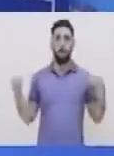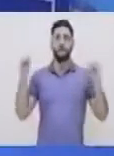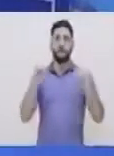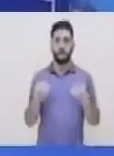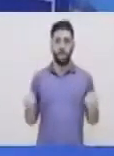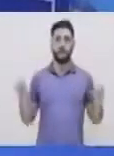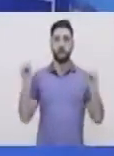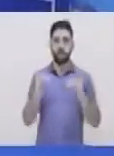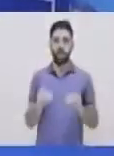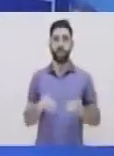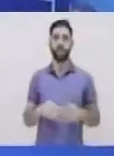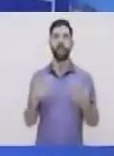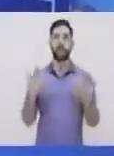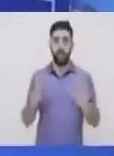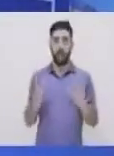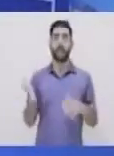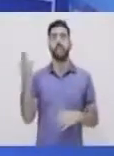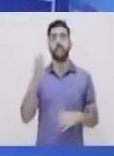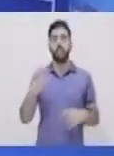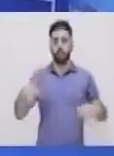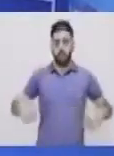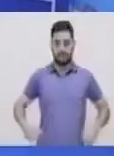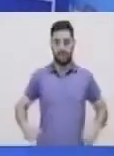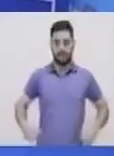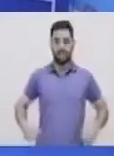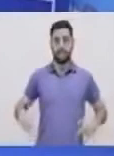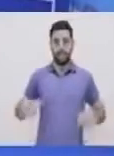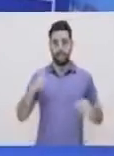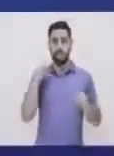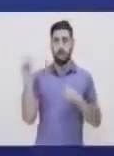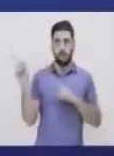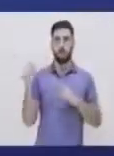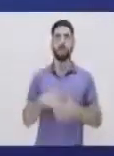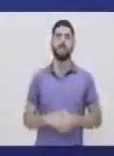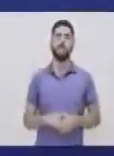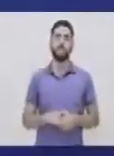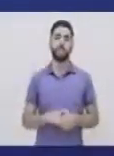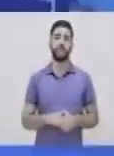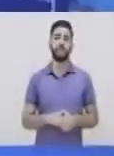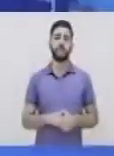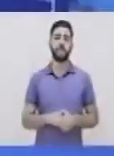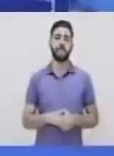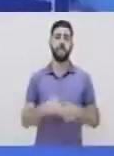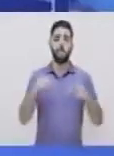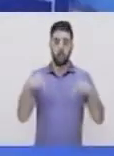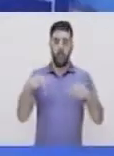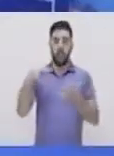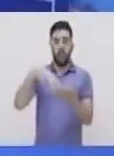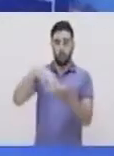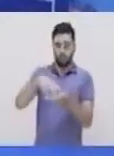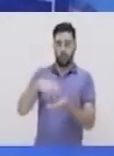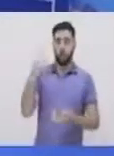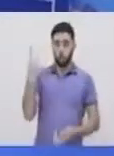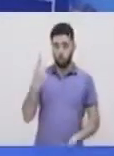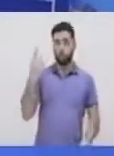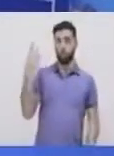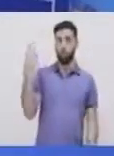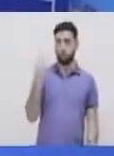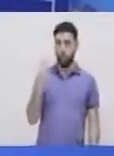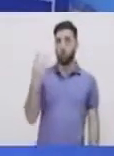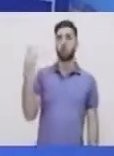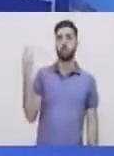2, 3. Vamos con cintura. 1, 2, 3. Vamos con rodillas.